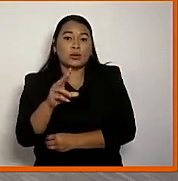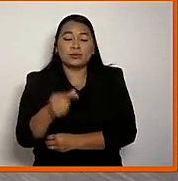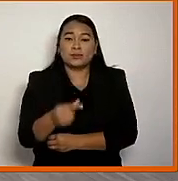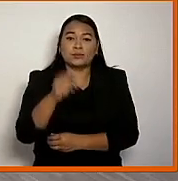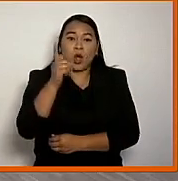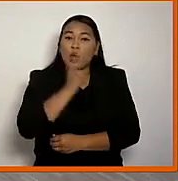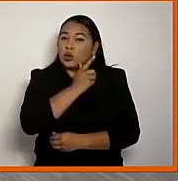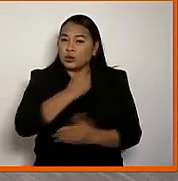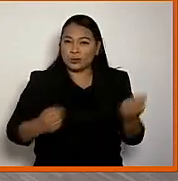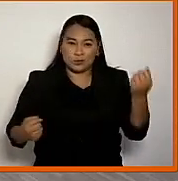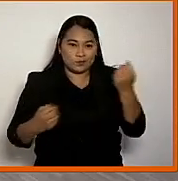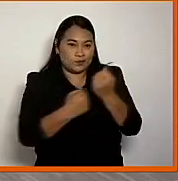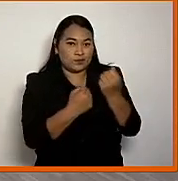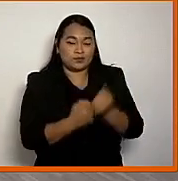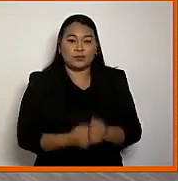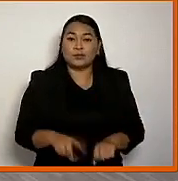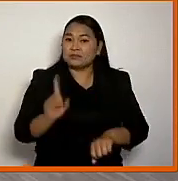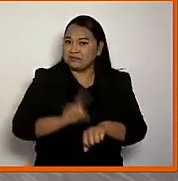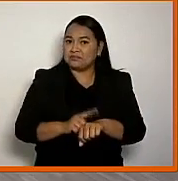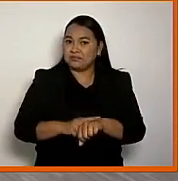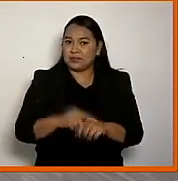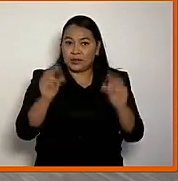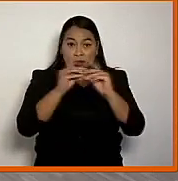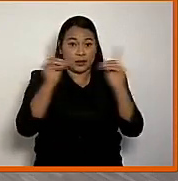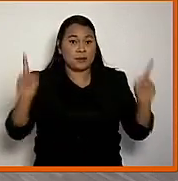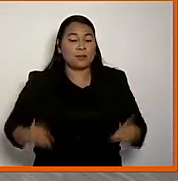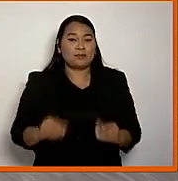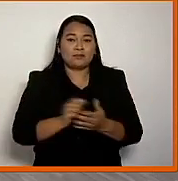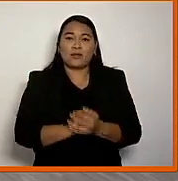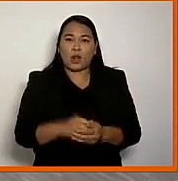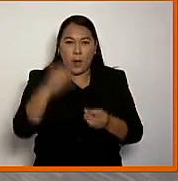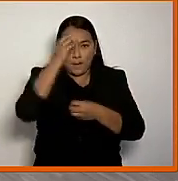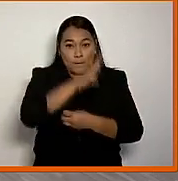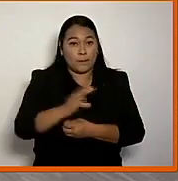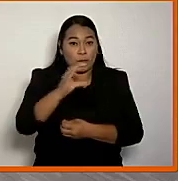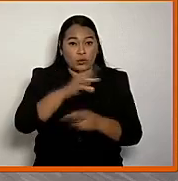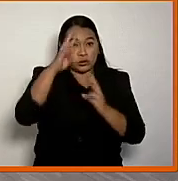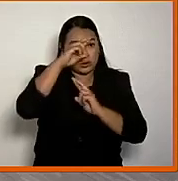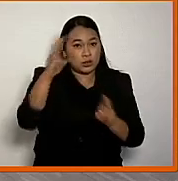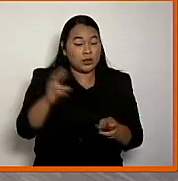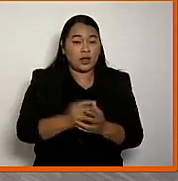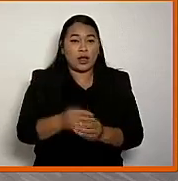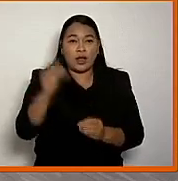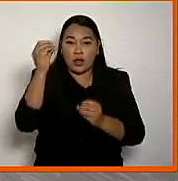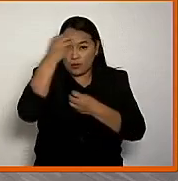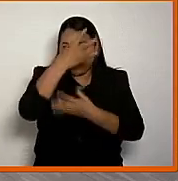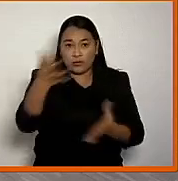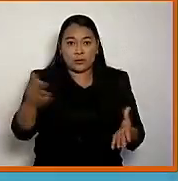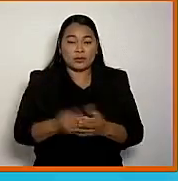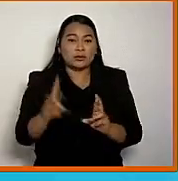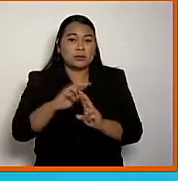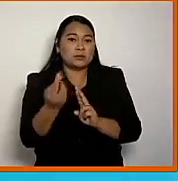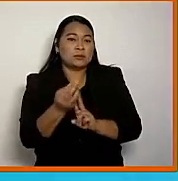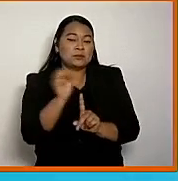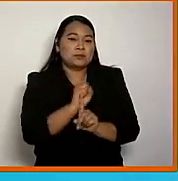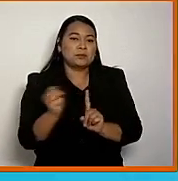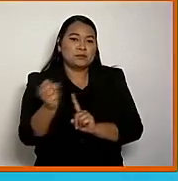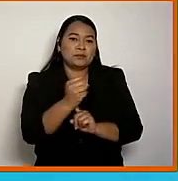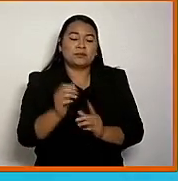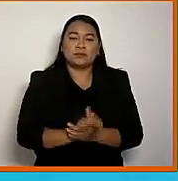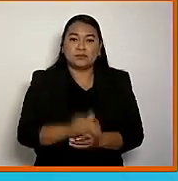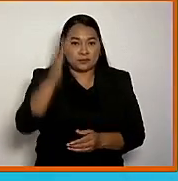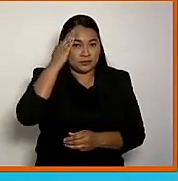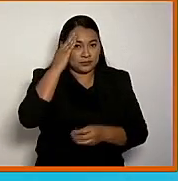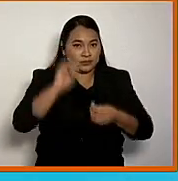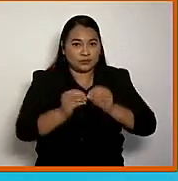patrocinando. Aún estás a tiempo de ser parte de este. Si quieres más información, visita nuestras redes sociales. El primer dígito favorecido en Diaria para esta